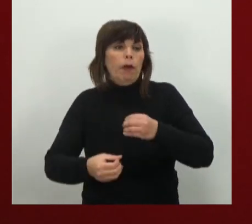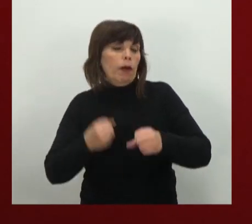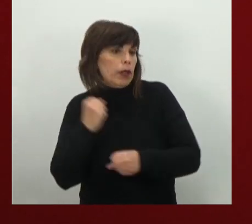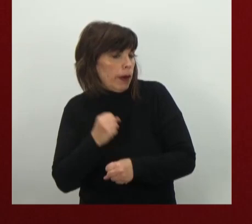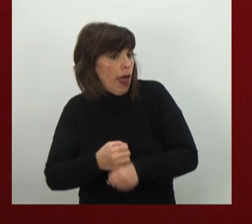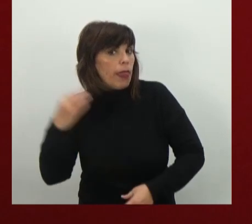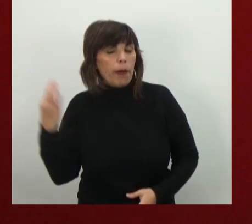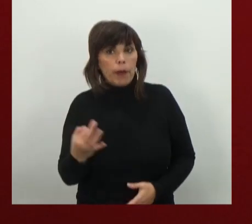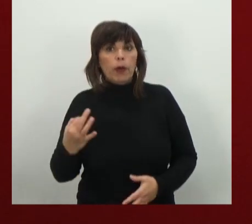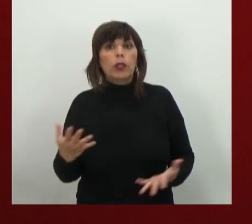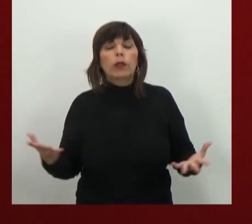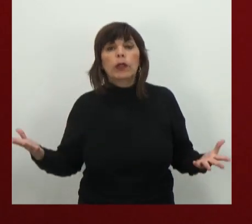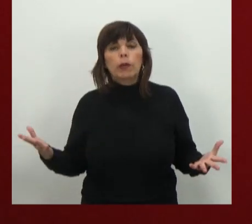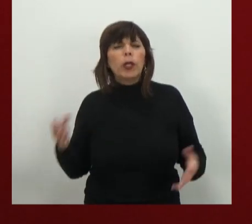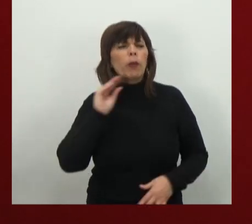La pregunta es,